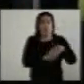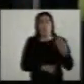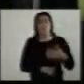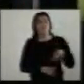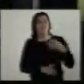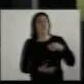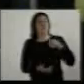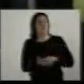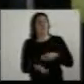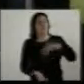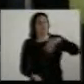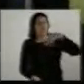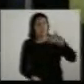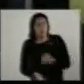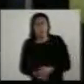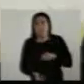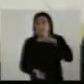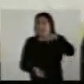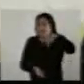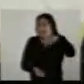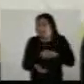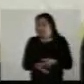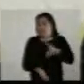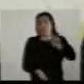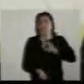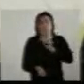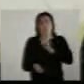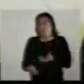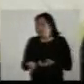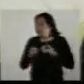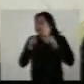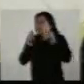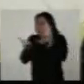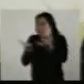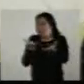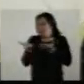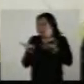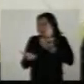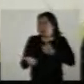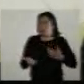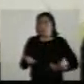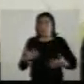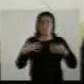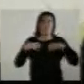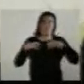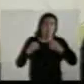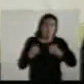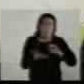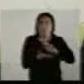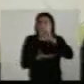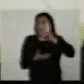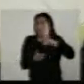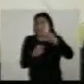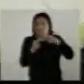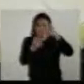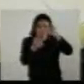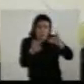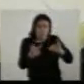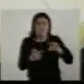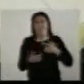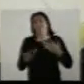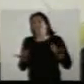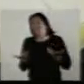un costo extraordinario. Y si ese costo extraordinario no lo atienden los servicios del Estado en salud, en educación y en otros